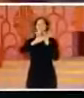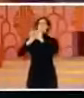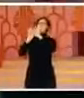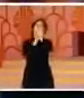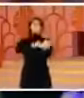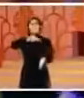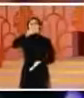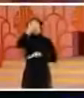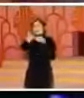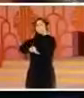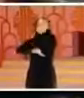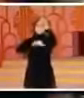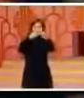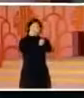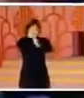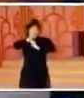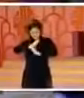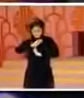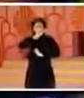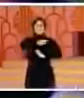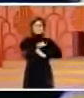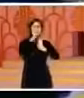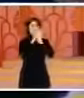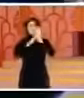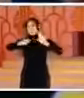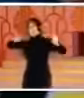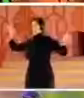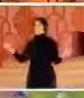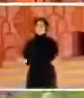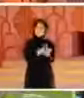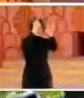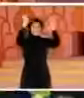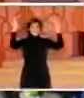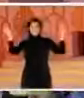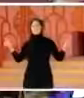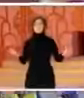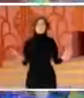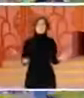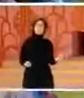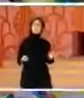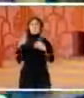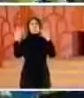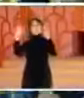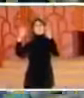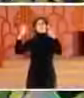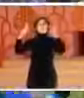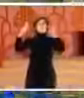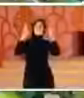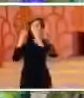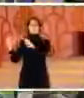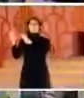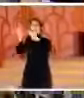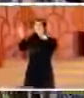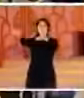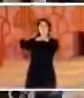sentir valor que me da sin condición per el aplauso que